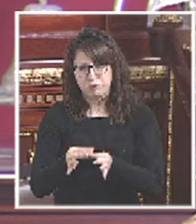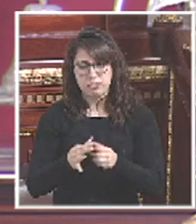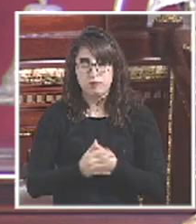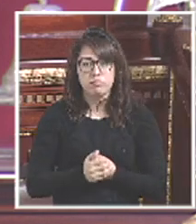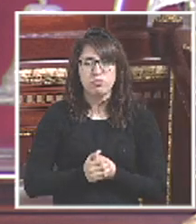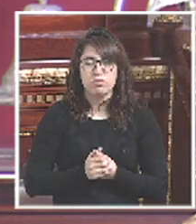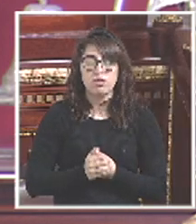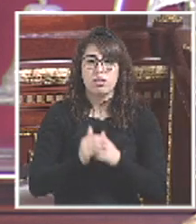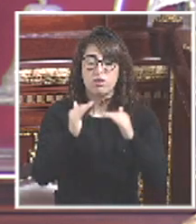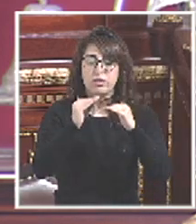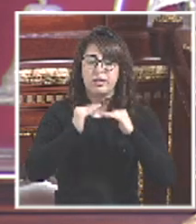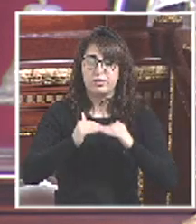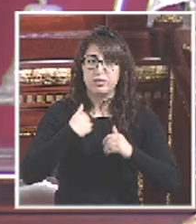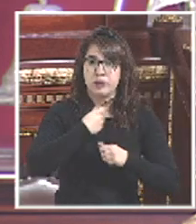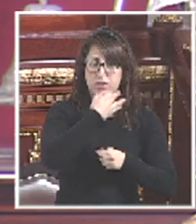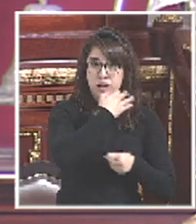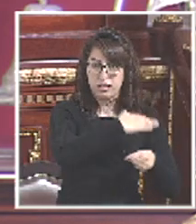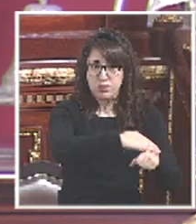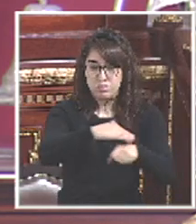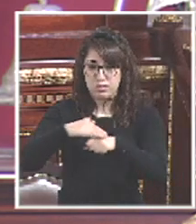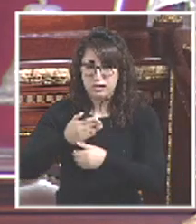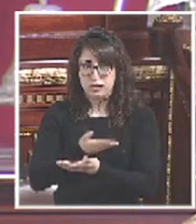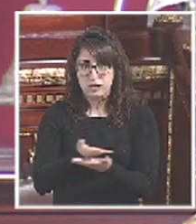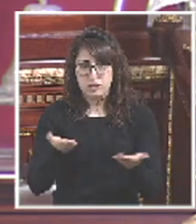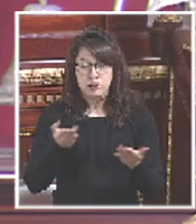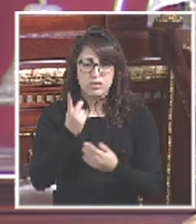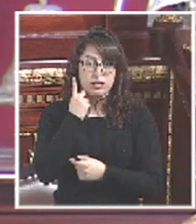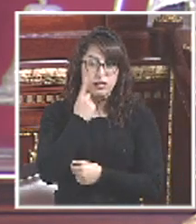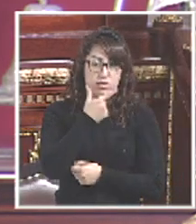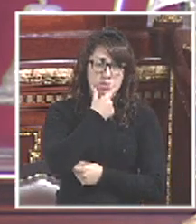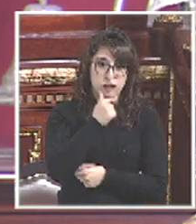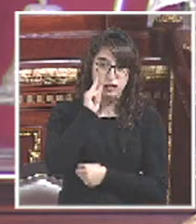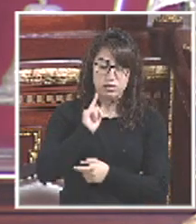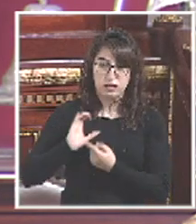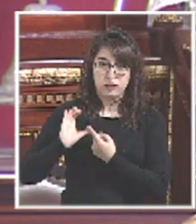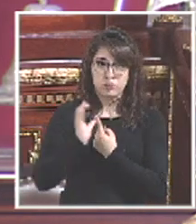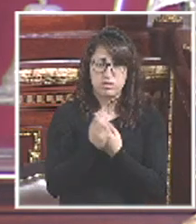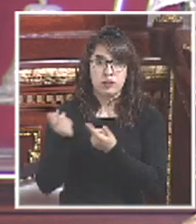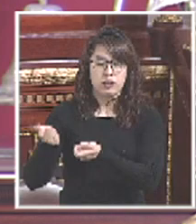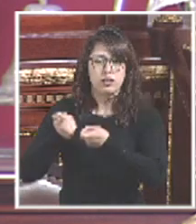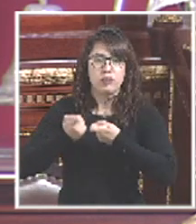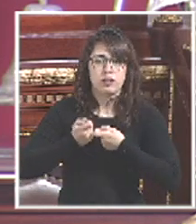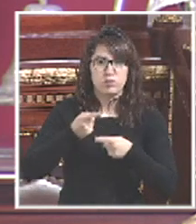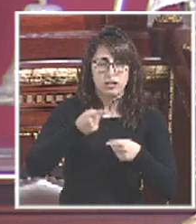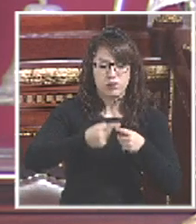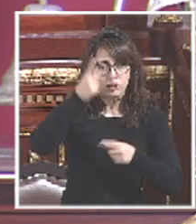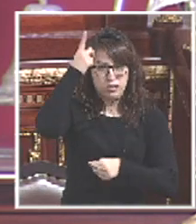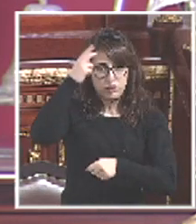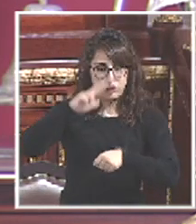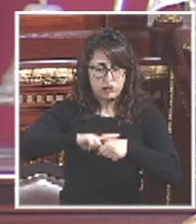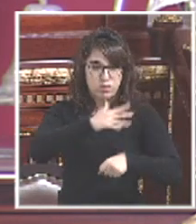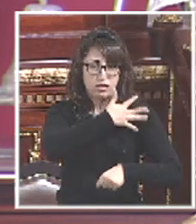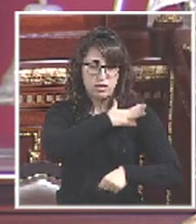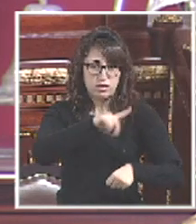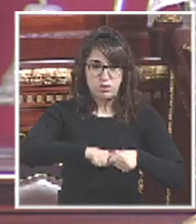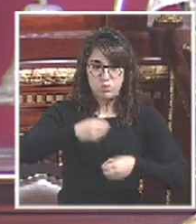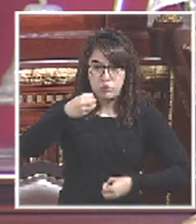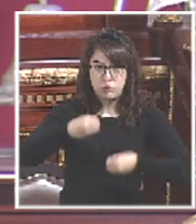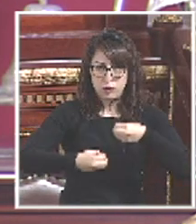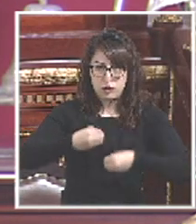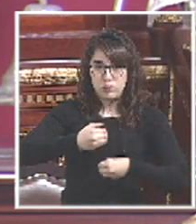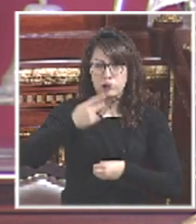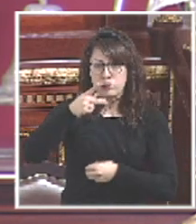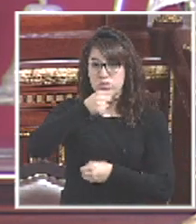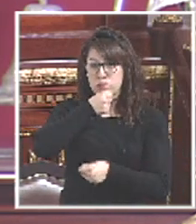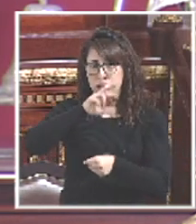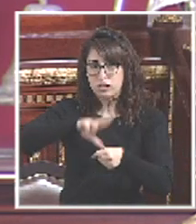Esta presidencia informa a la Comisión Permanente que se recibieron por parte de la Dirección General Jurídica y de Enlace Legislativo de la